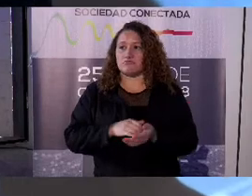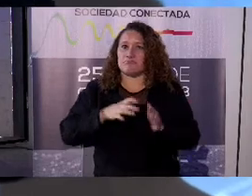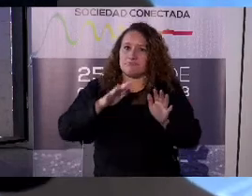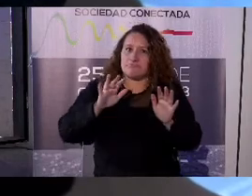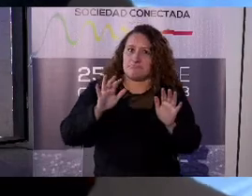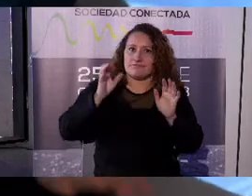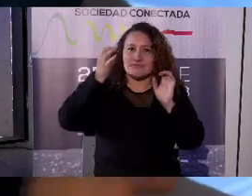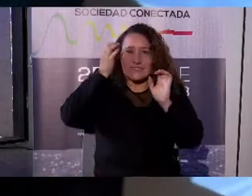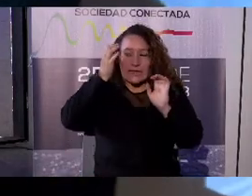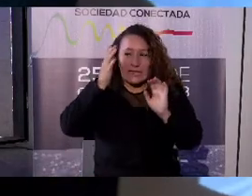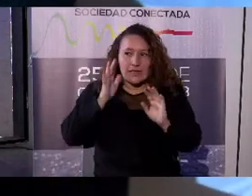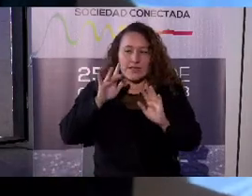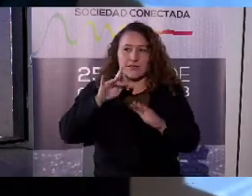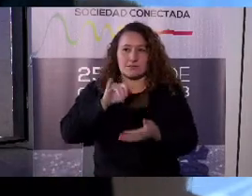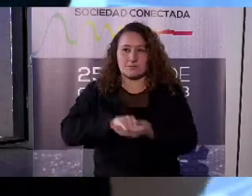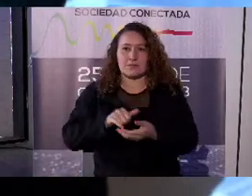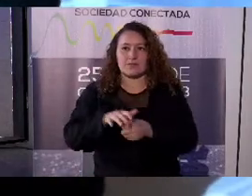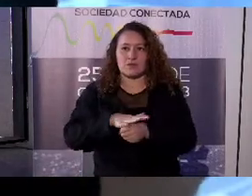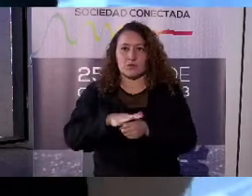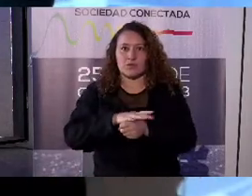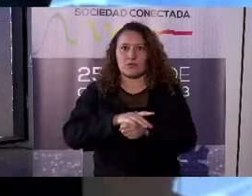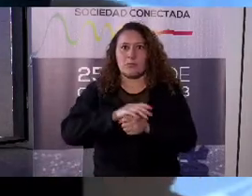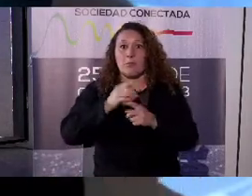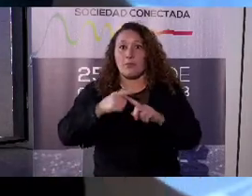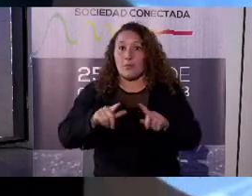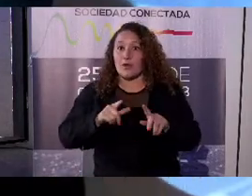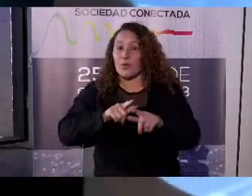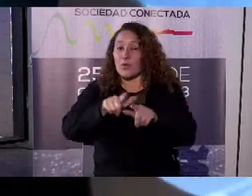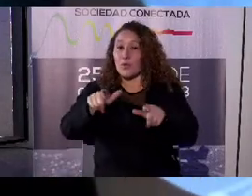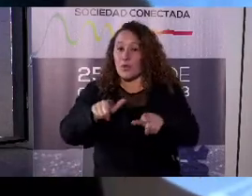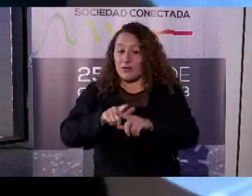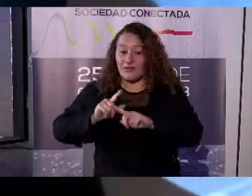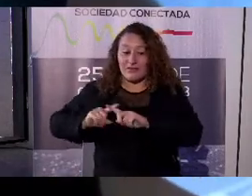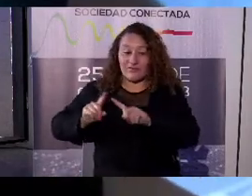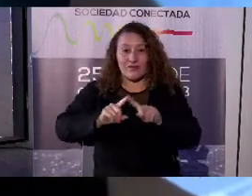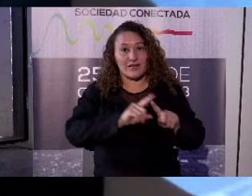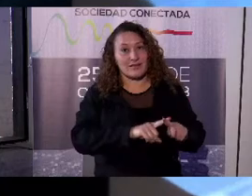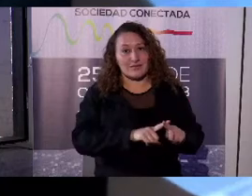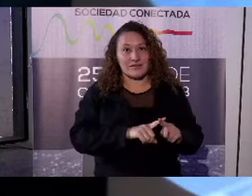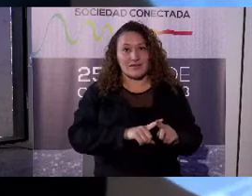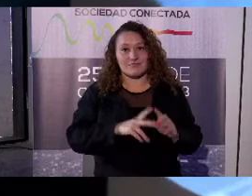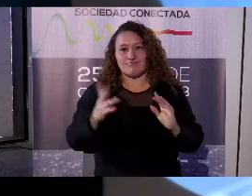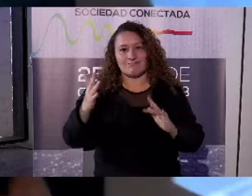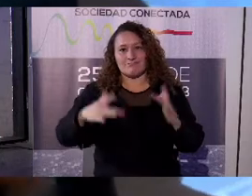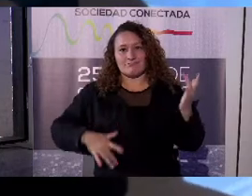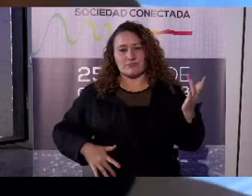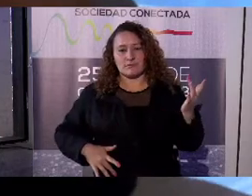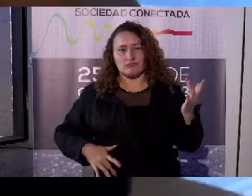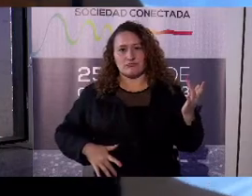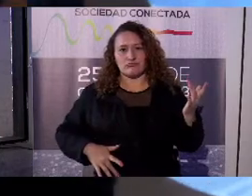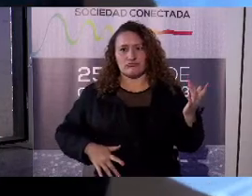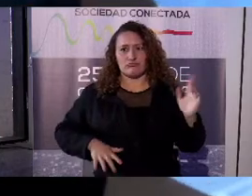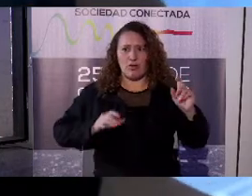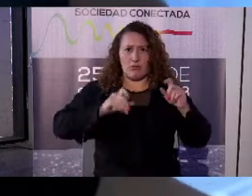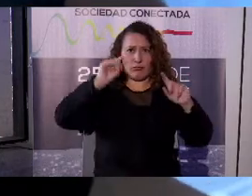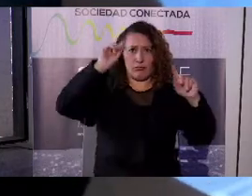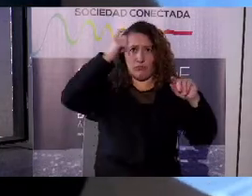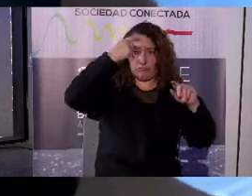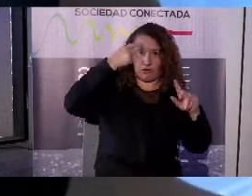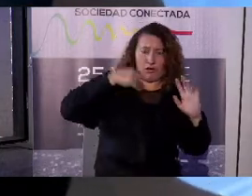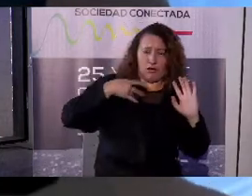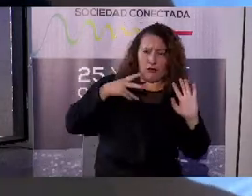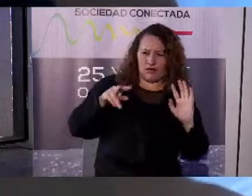caso en distintos lugares No no es solución las administraciones intentan solucionarlo pero seguro aplican